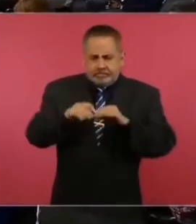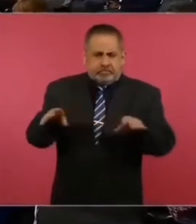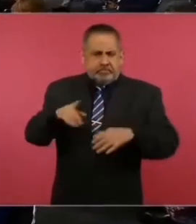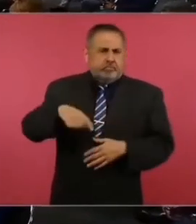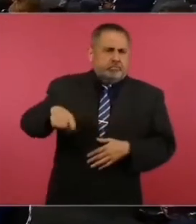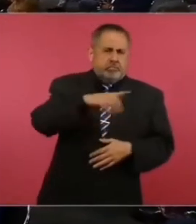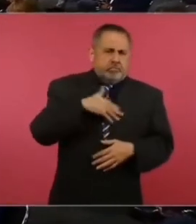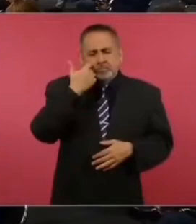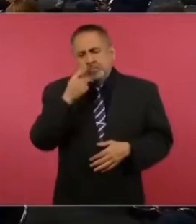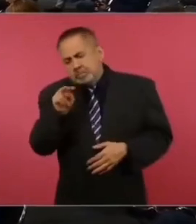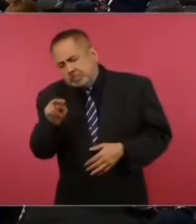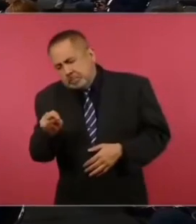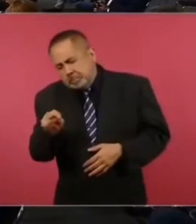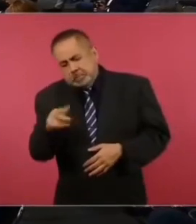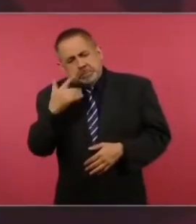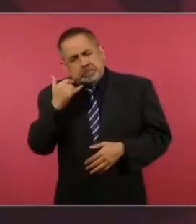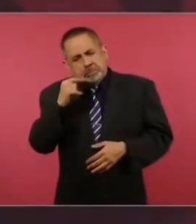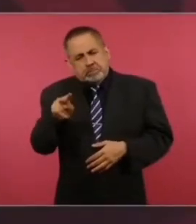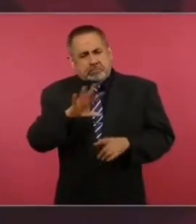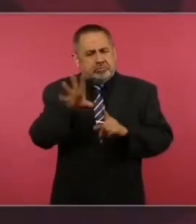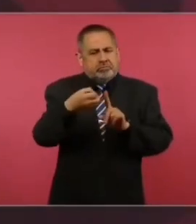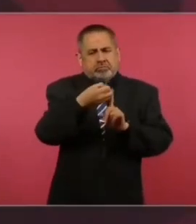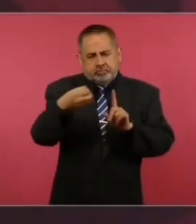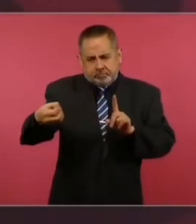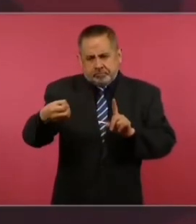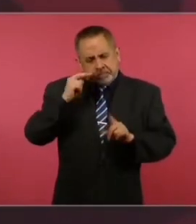los que quieran verla, completa,